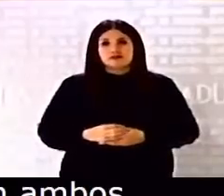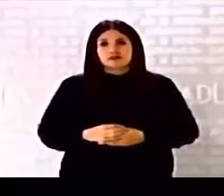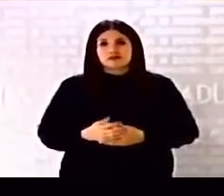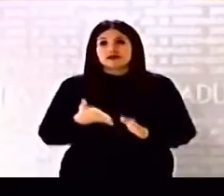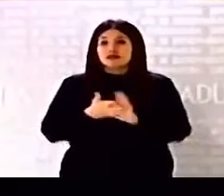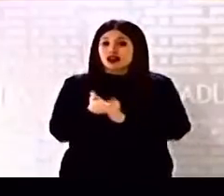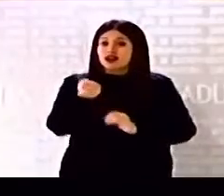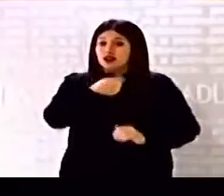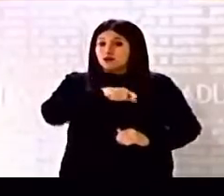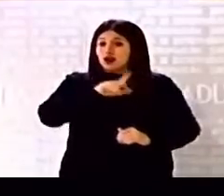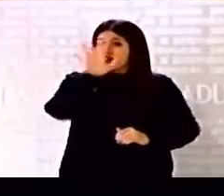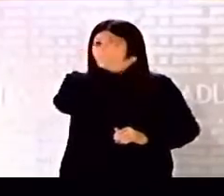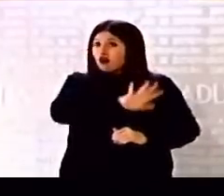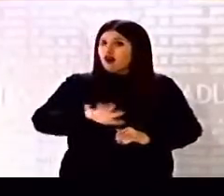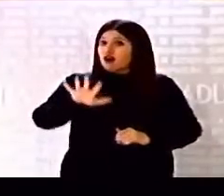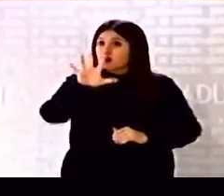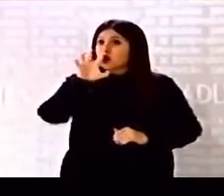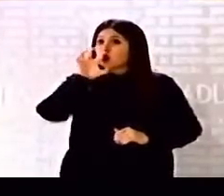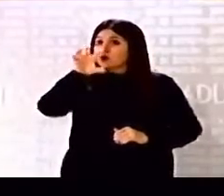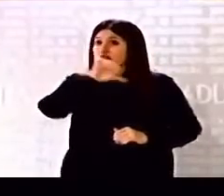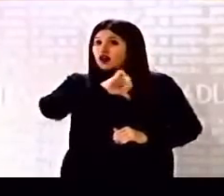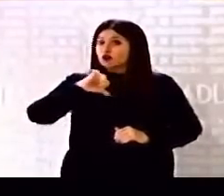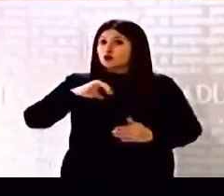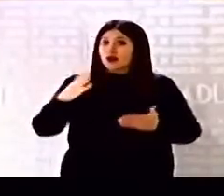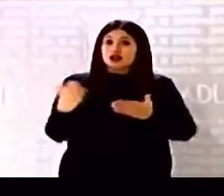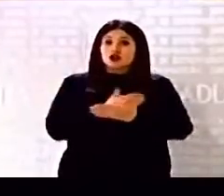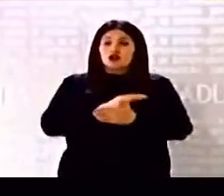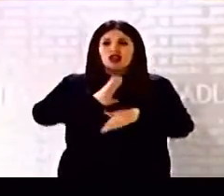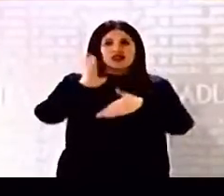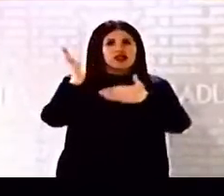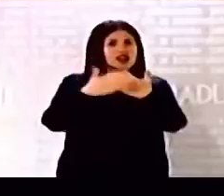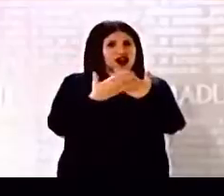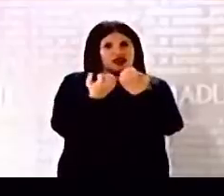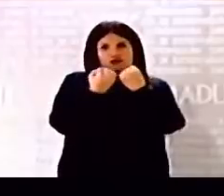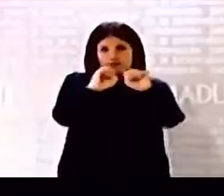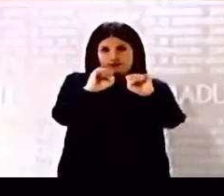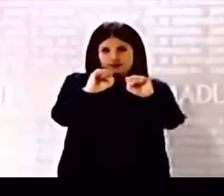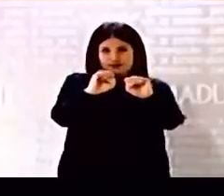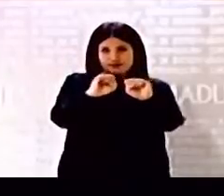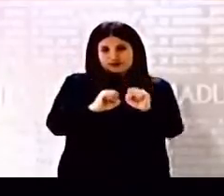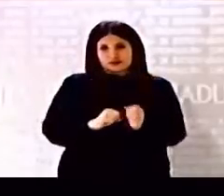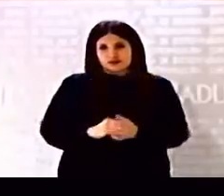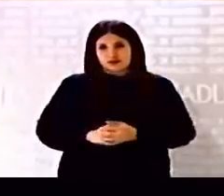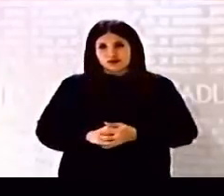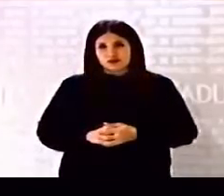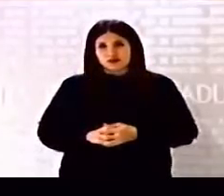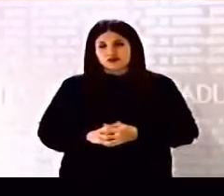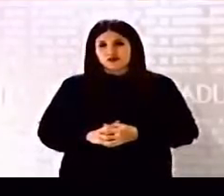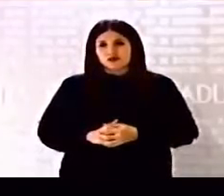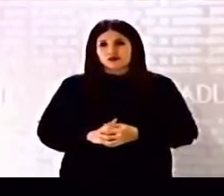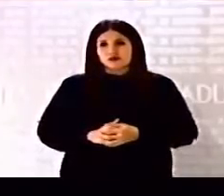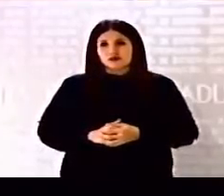Cierre perimetral de todas y cada una de las comunidades autónomas.